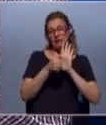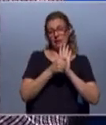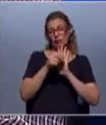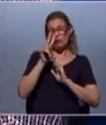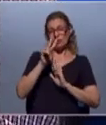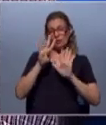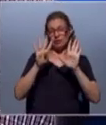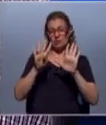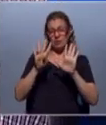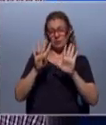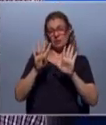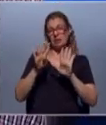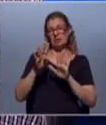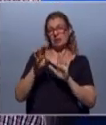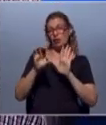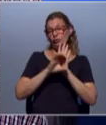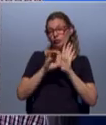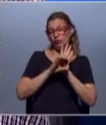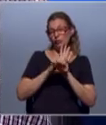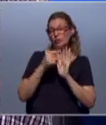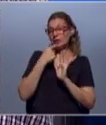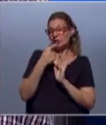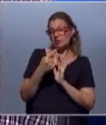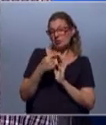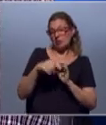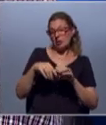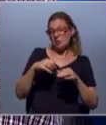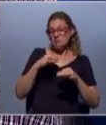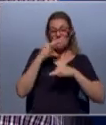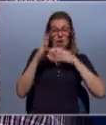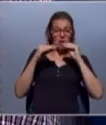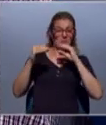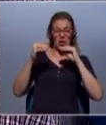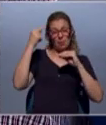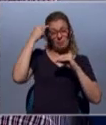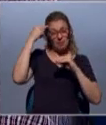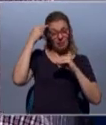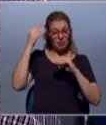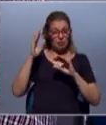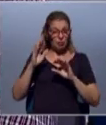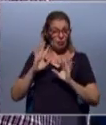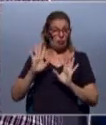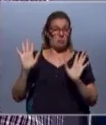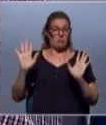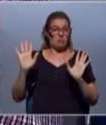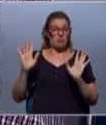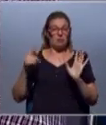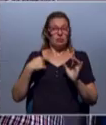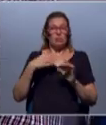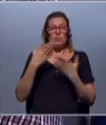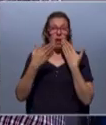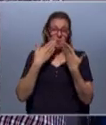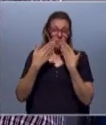que dice que la expresión del pensamiento no tiene límites y si uno cuando expresa el pensamiento comete un delito asume las consecuencias de lo que